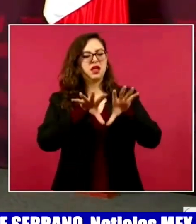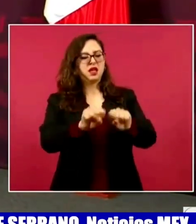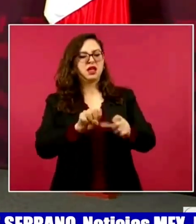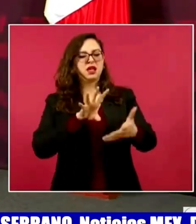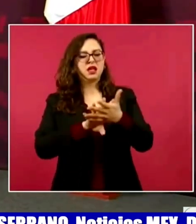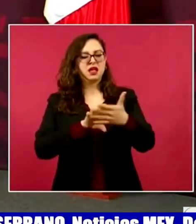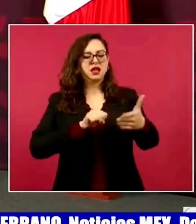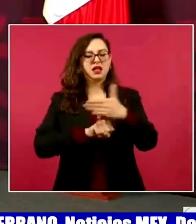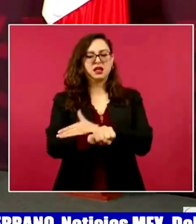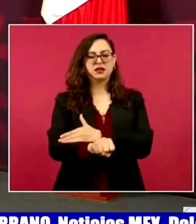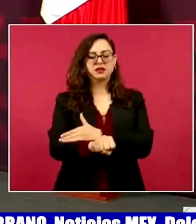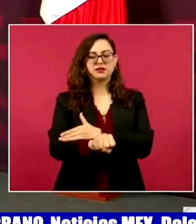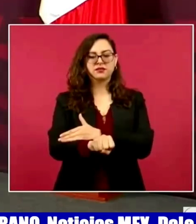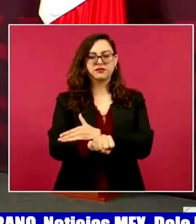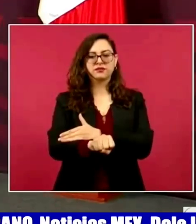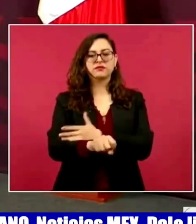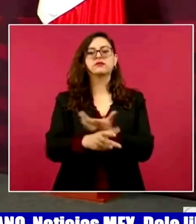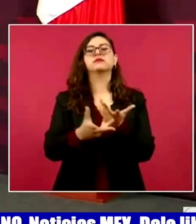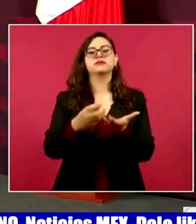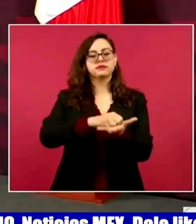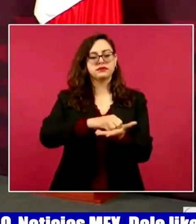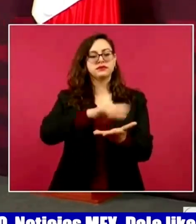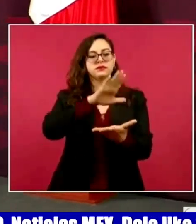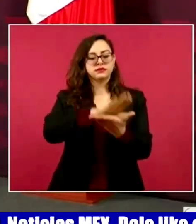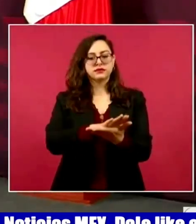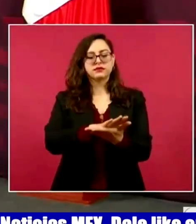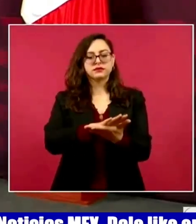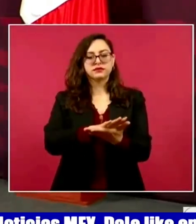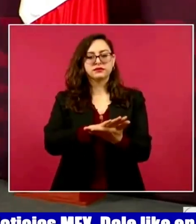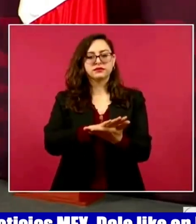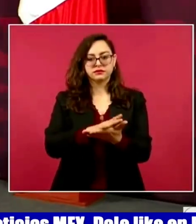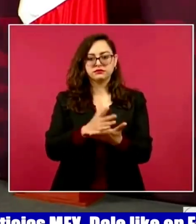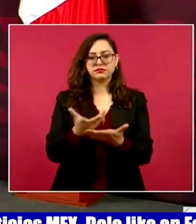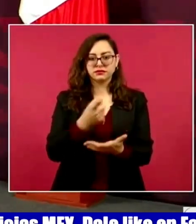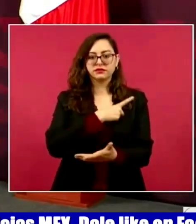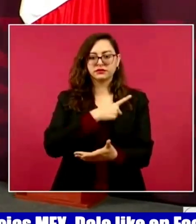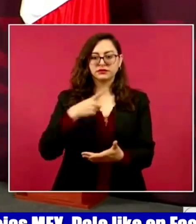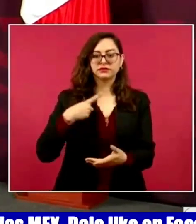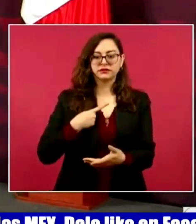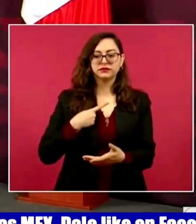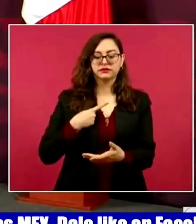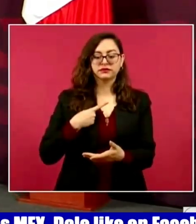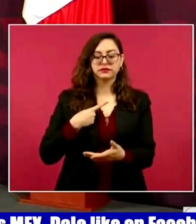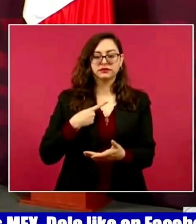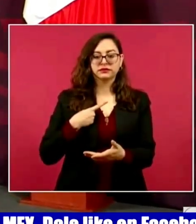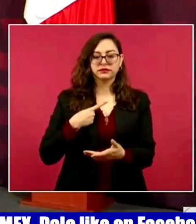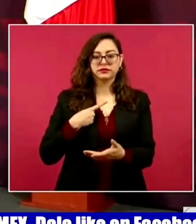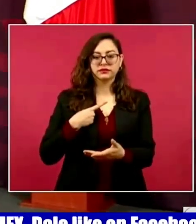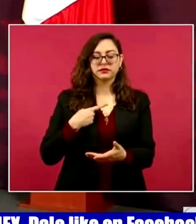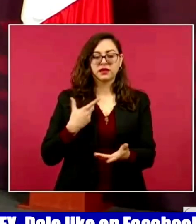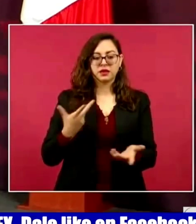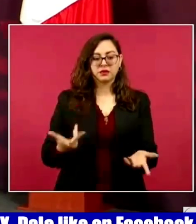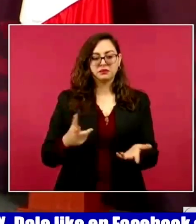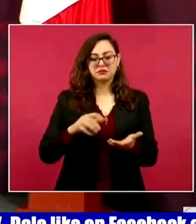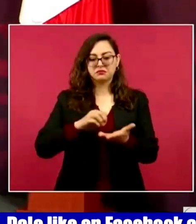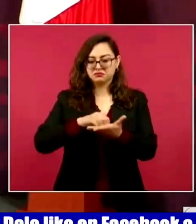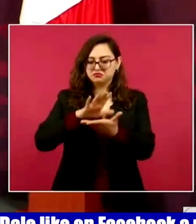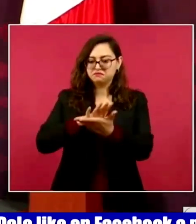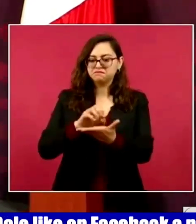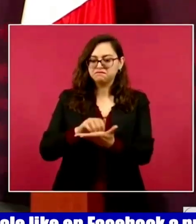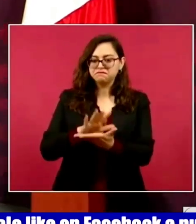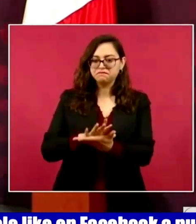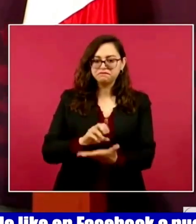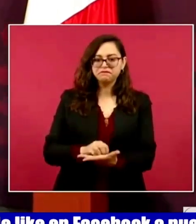sobre el registro, sí, de que se registrara a todos los que,